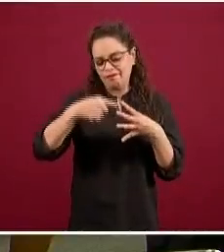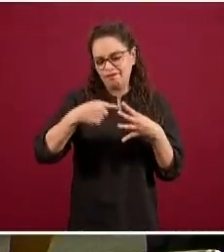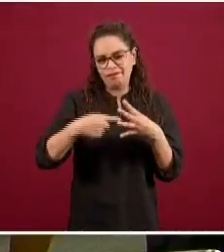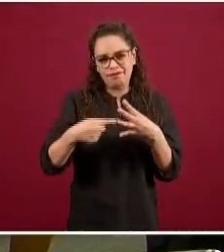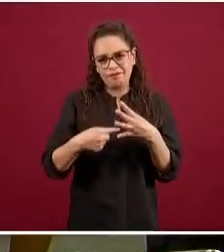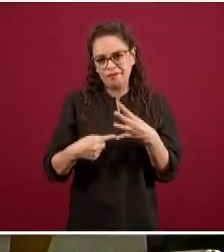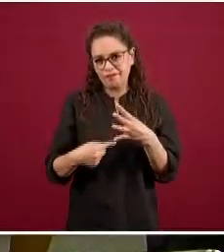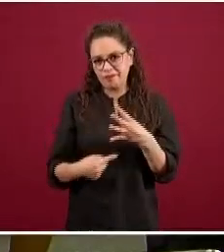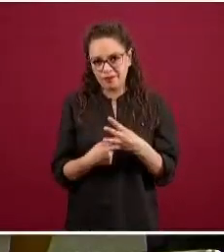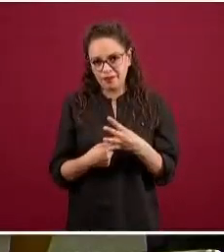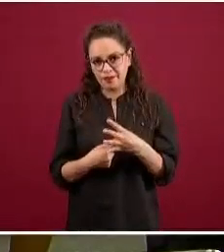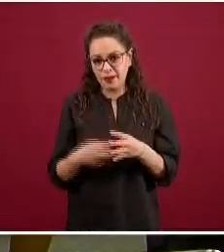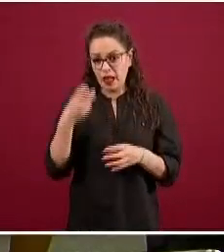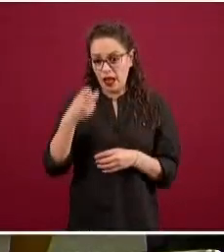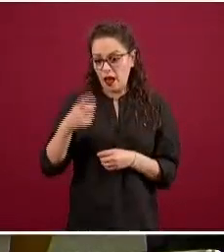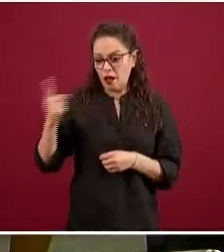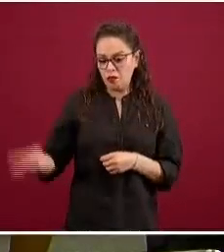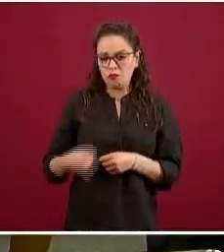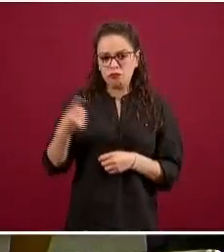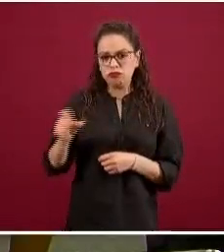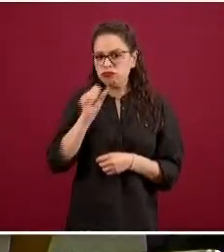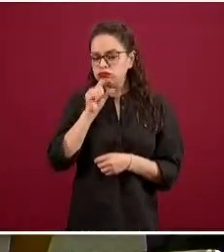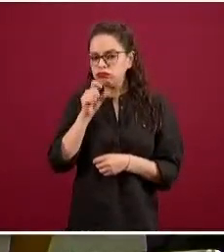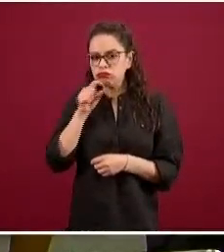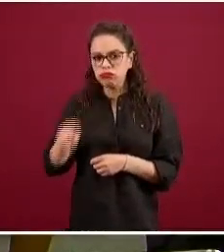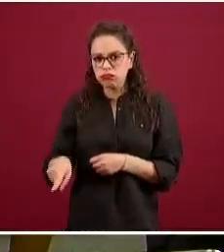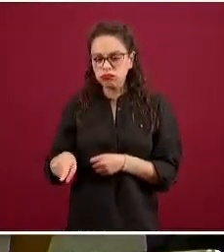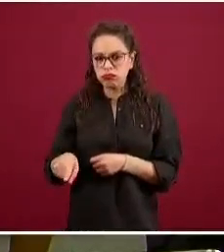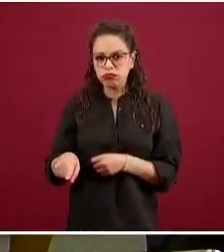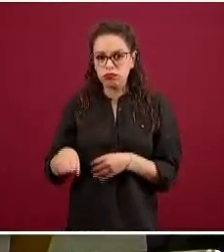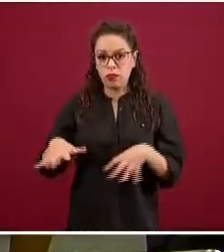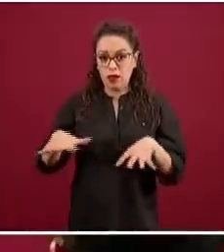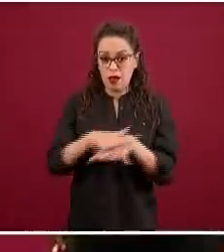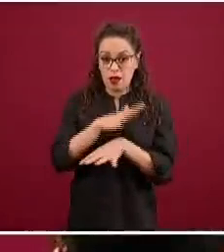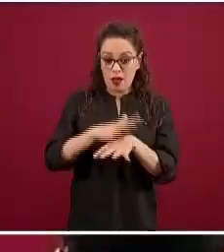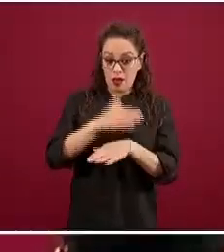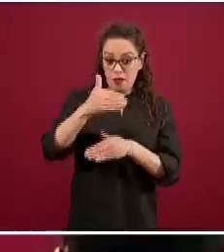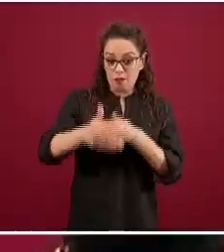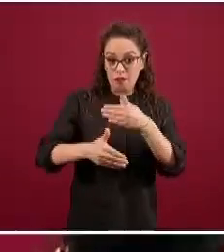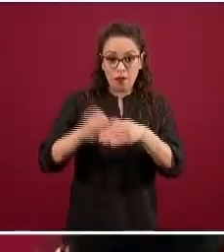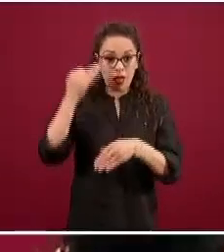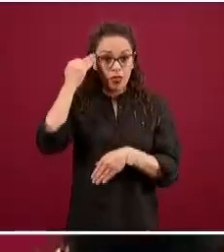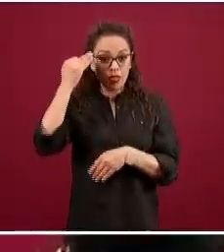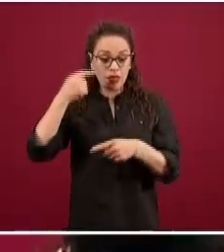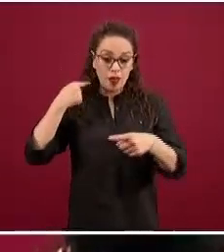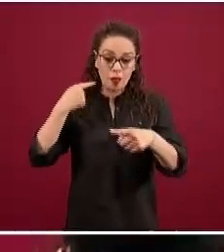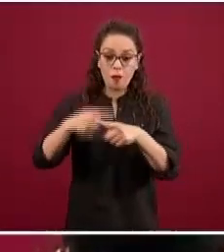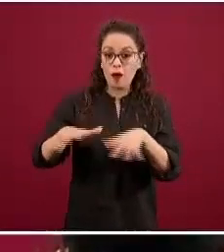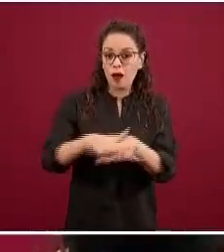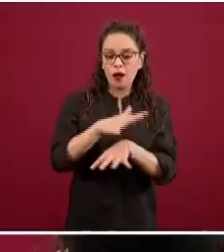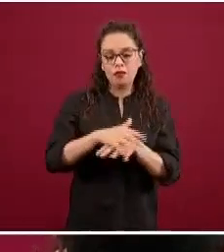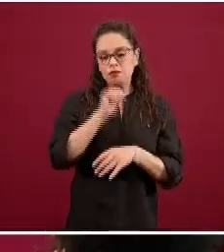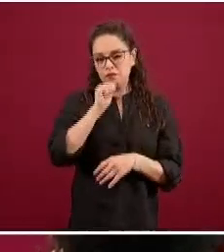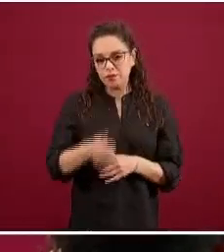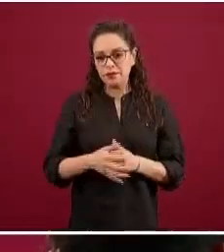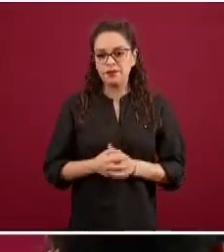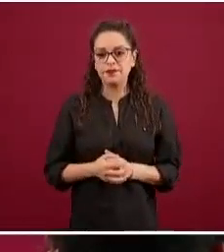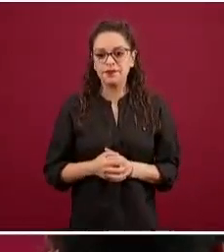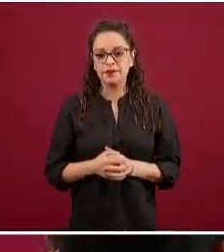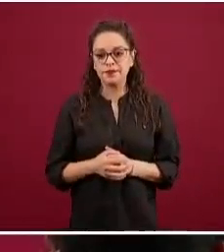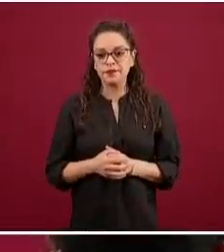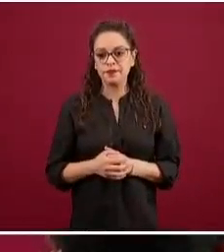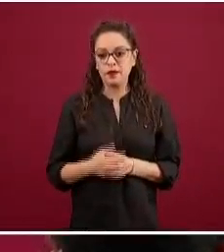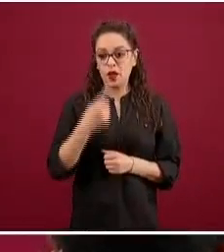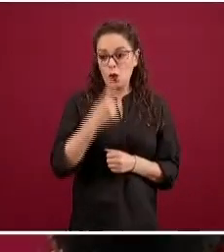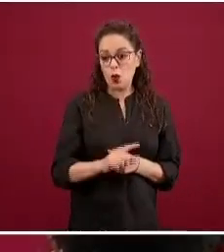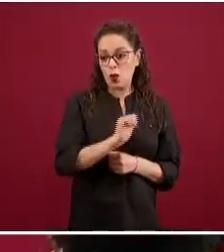han cambiado en el tiempo. Esta gráfica, que representa aquí las semanas de un año, de la